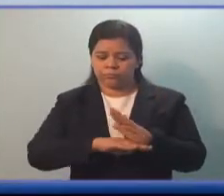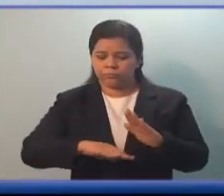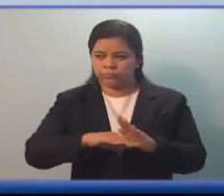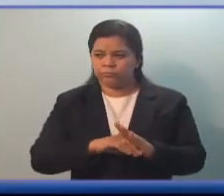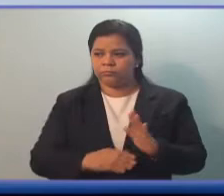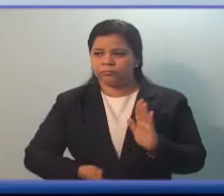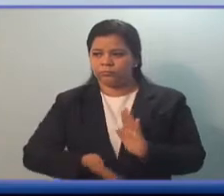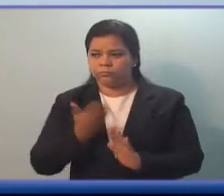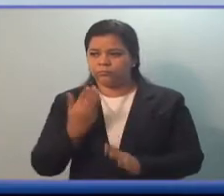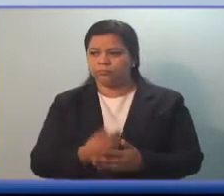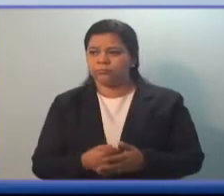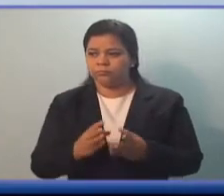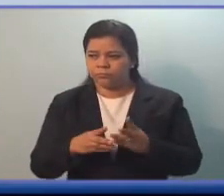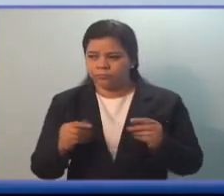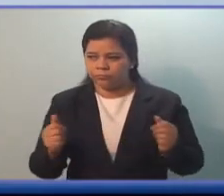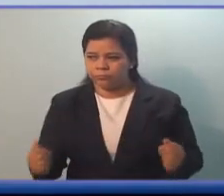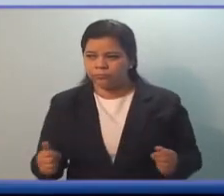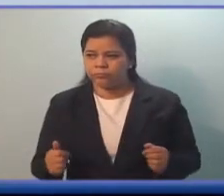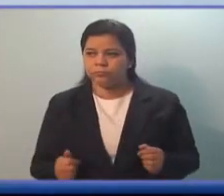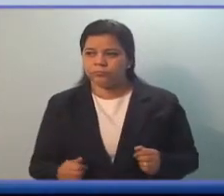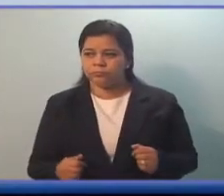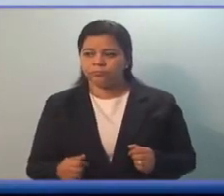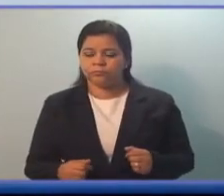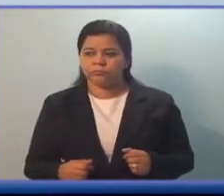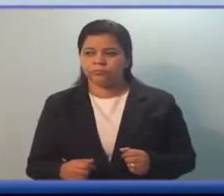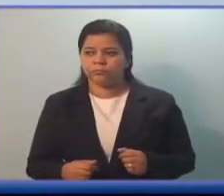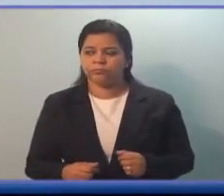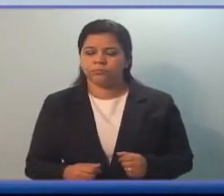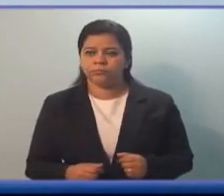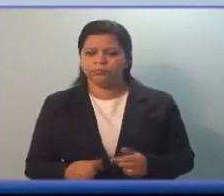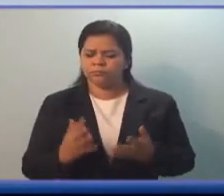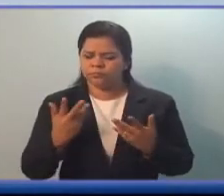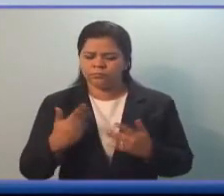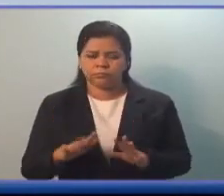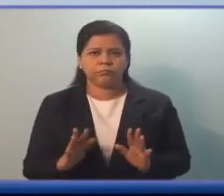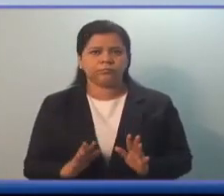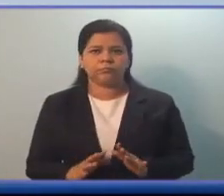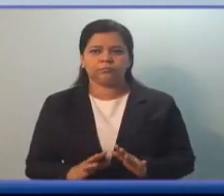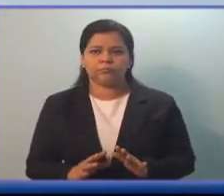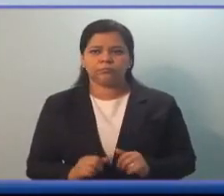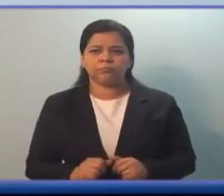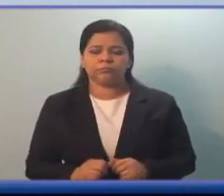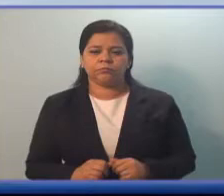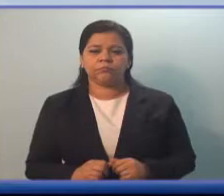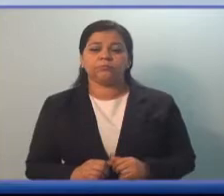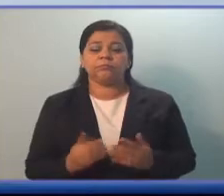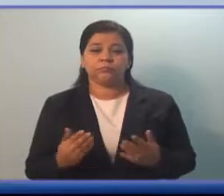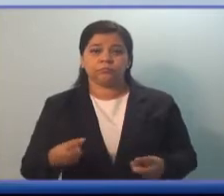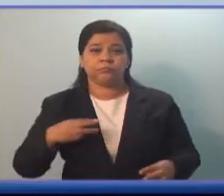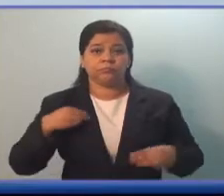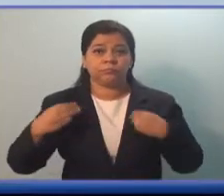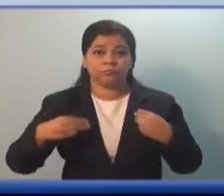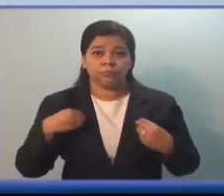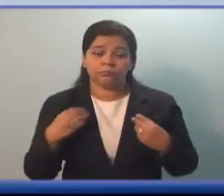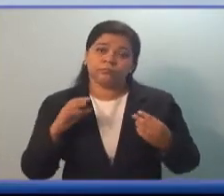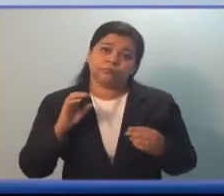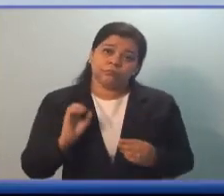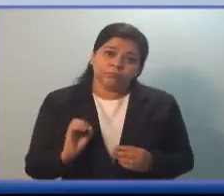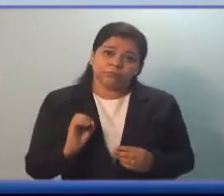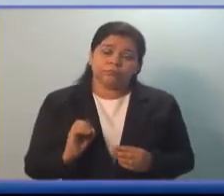fundamentos de una resolución, de una sentencia, cualquiera que sea, es la motivación o lo que se llama